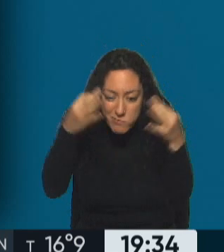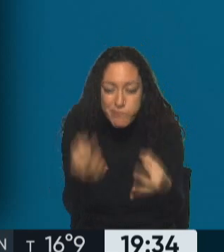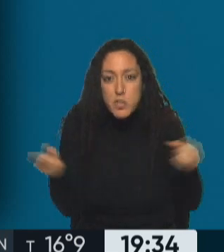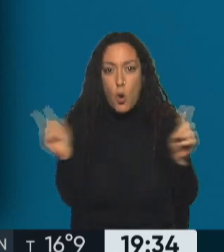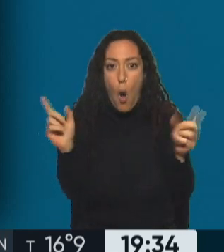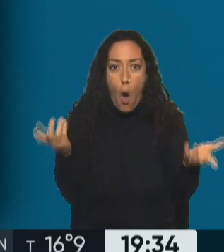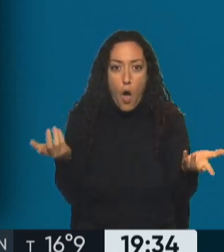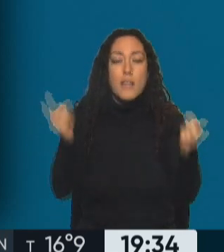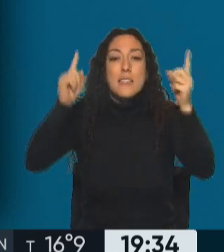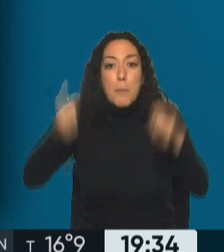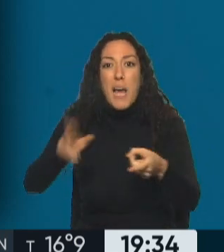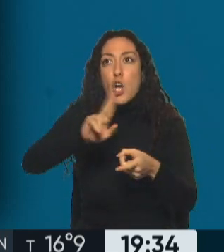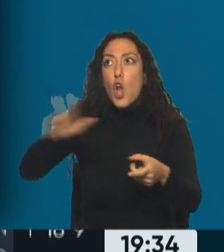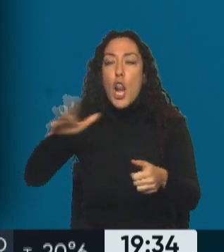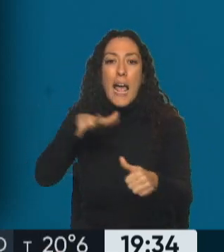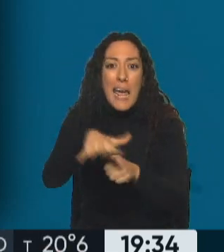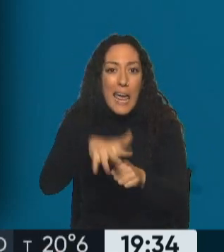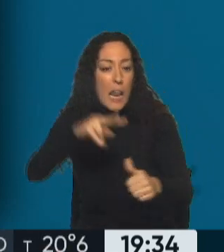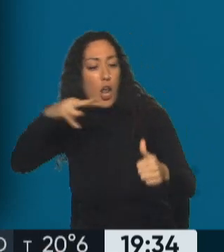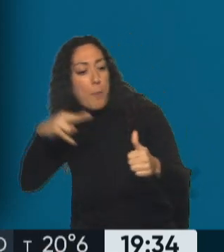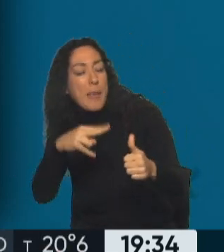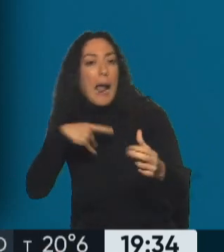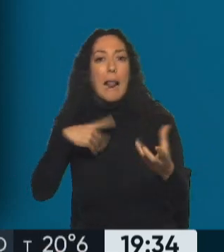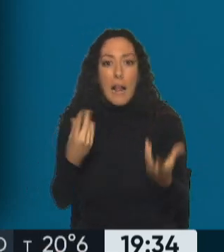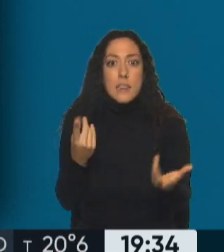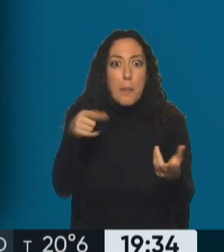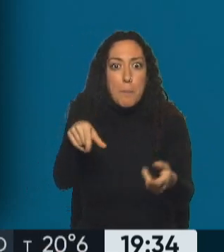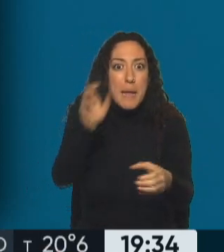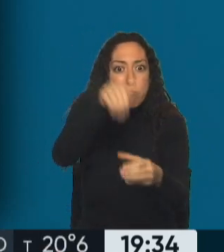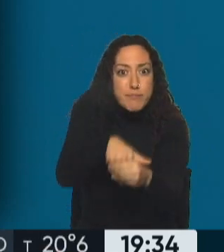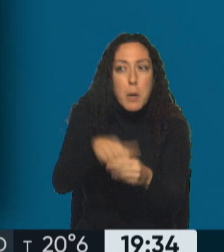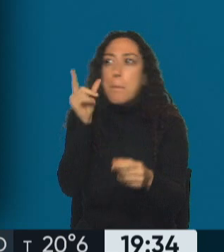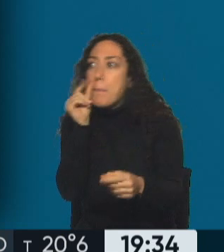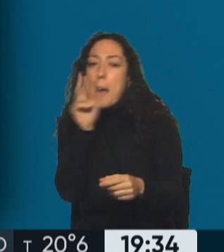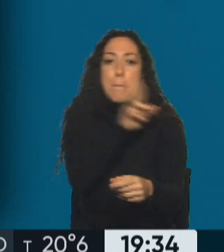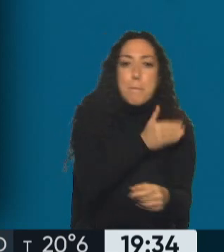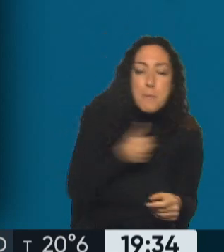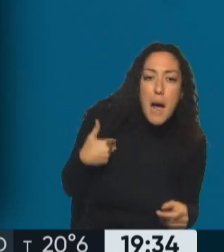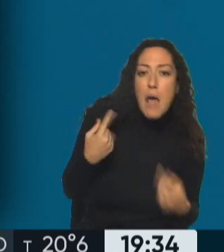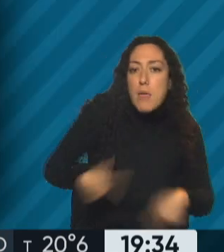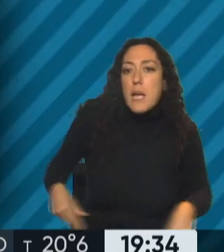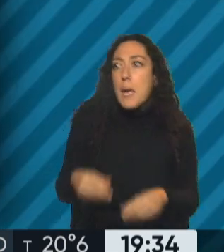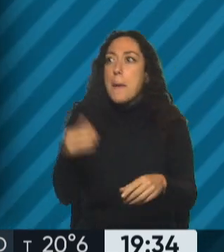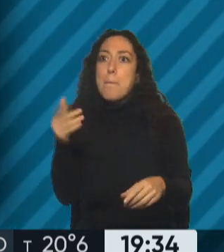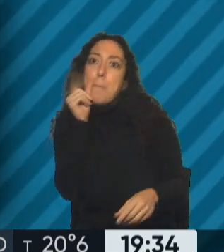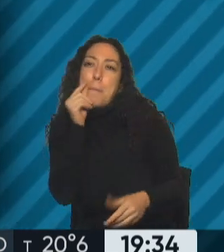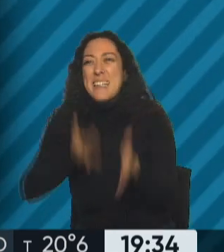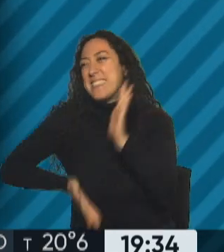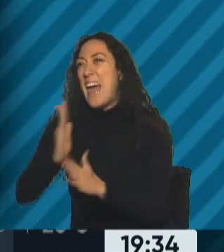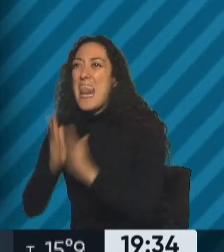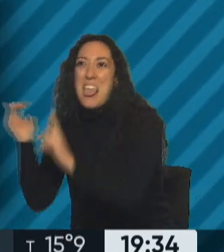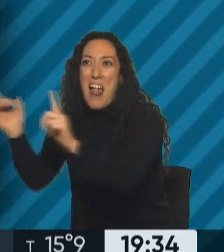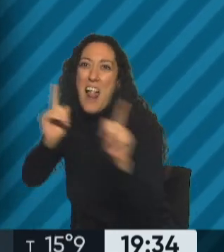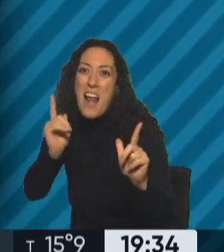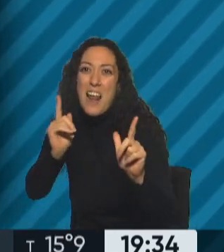juegan los estereotipos de género, de qué se ocupan las mamás, de qué se ocupan los papás, ¿no? Los papás hacia la afuera, la salida, y